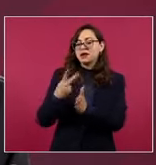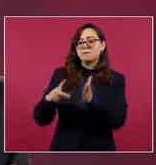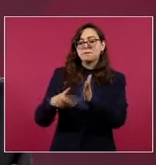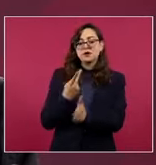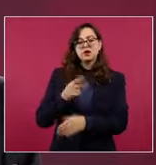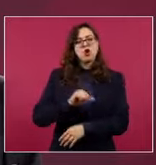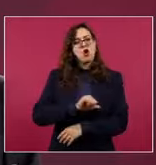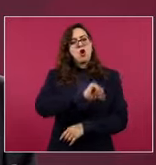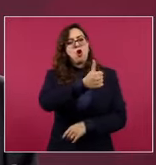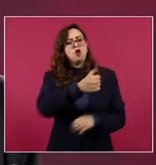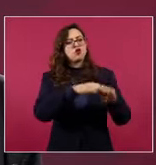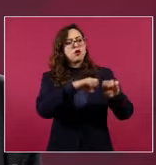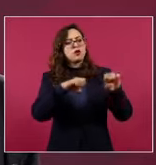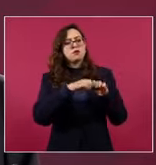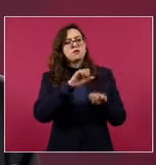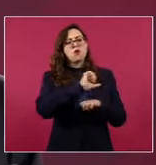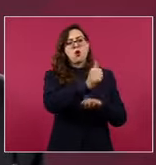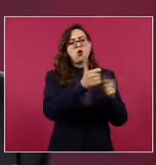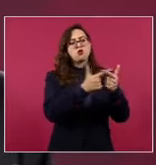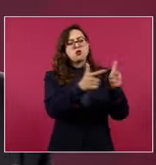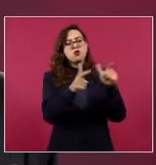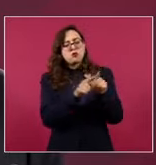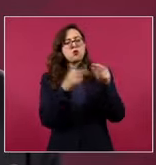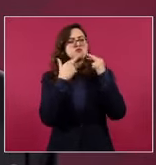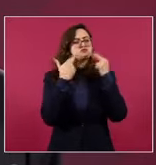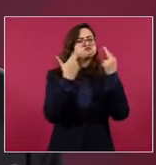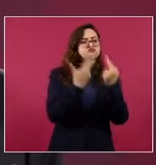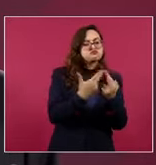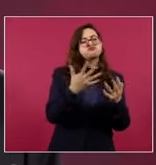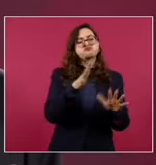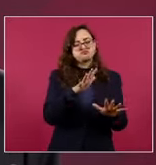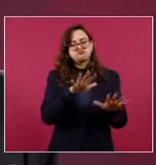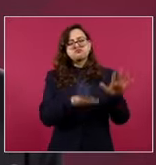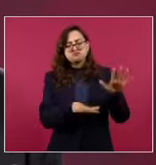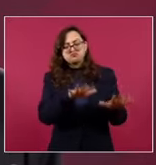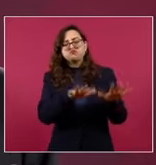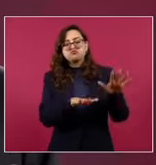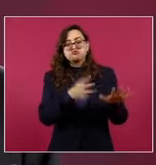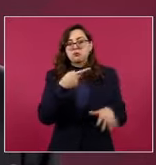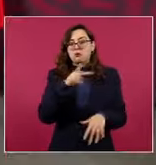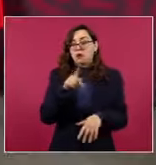de todo el gobierno, es con el que más me reúno